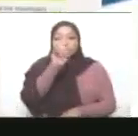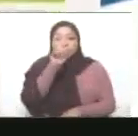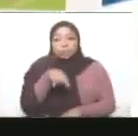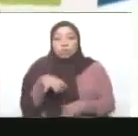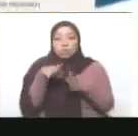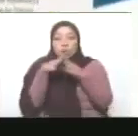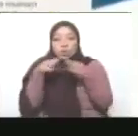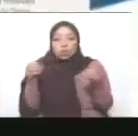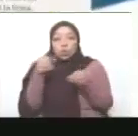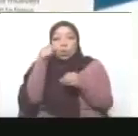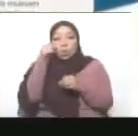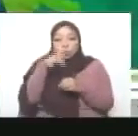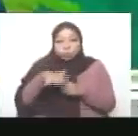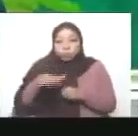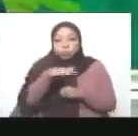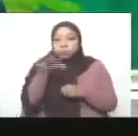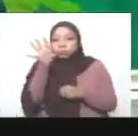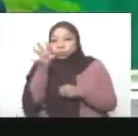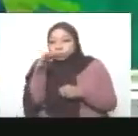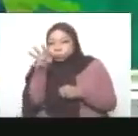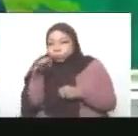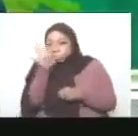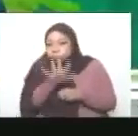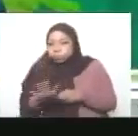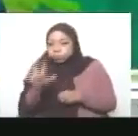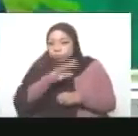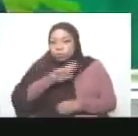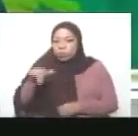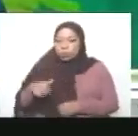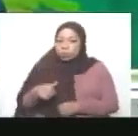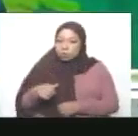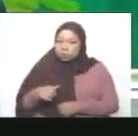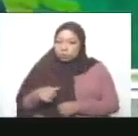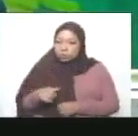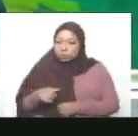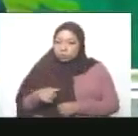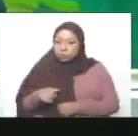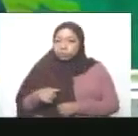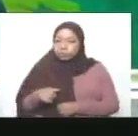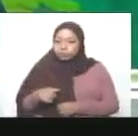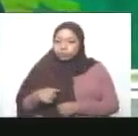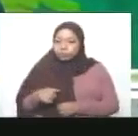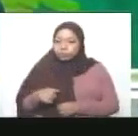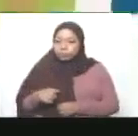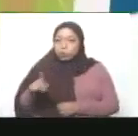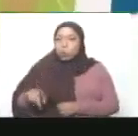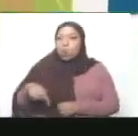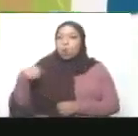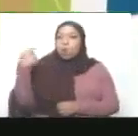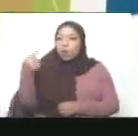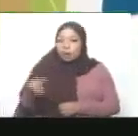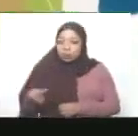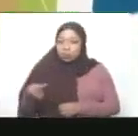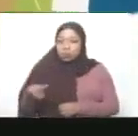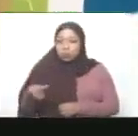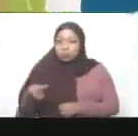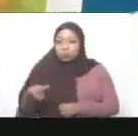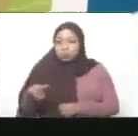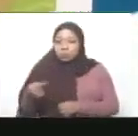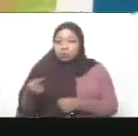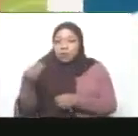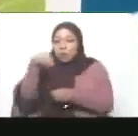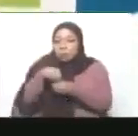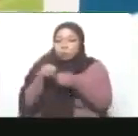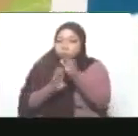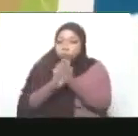todo el territorio Esequibo de la Guayana nuestra, de la Guayana Esequiba. Y luego eso